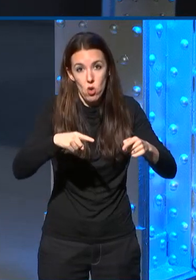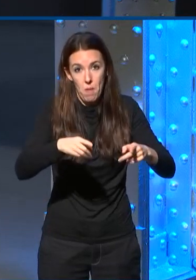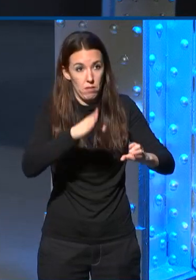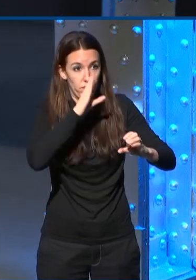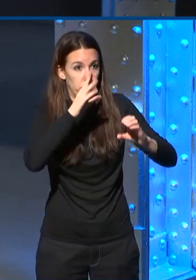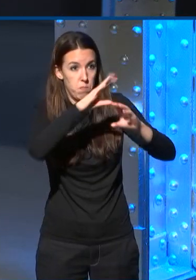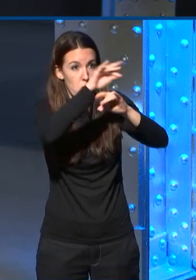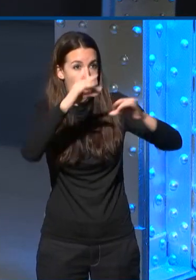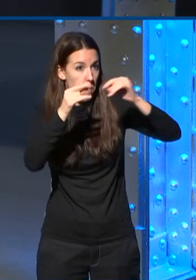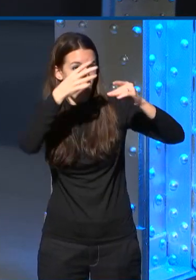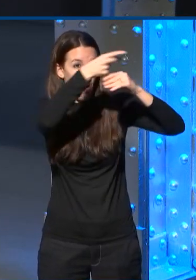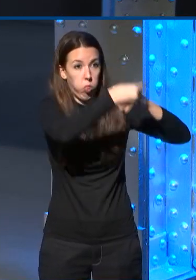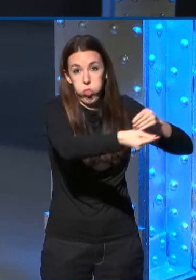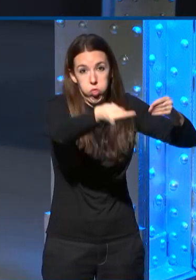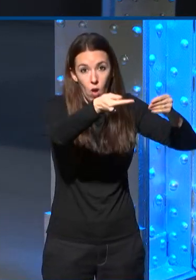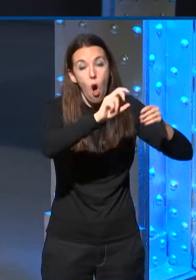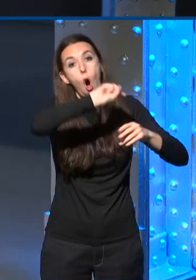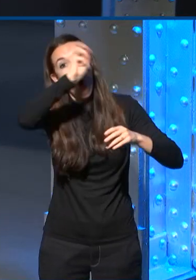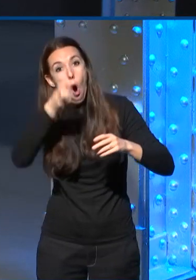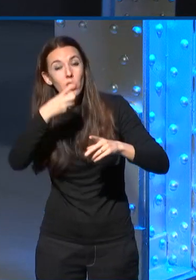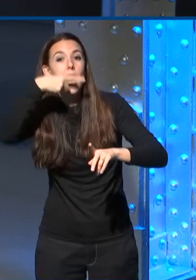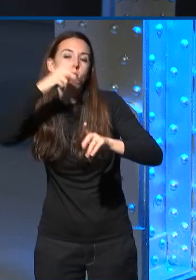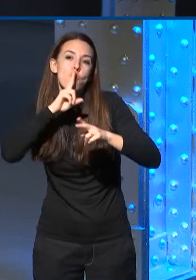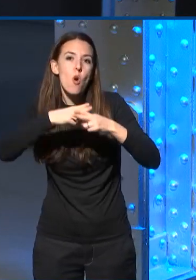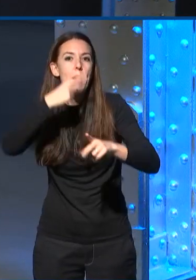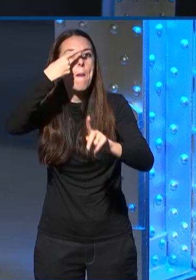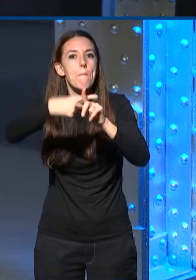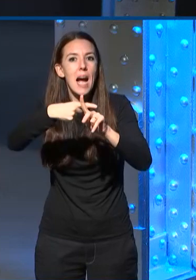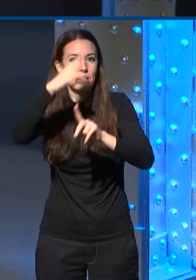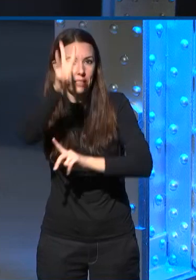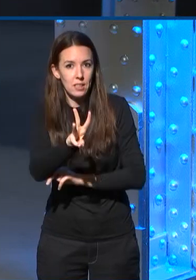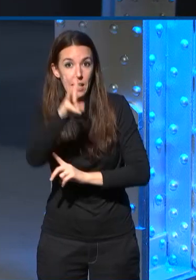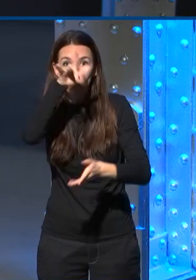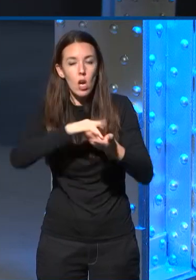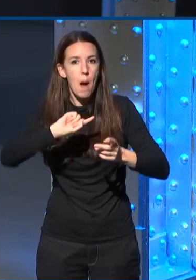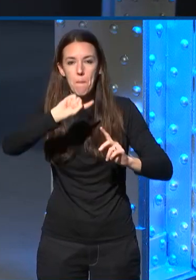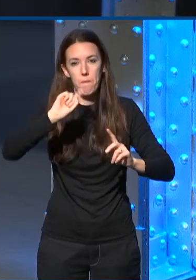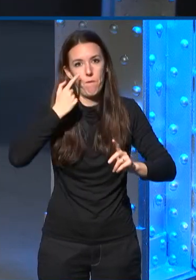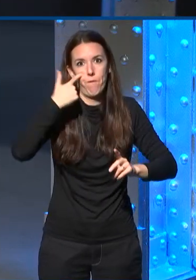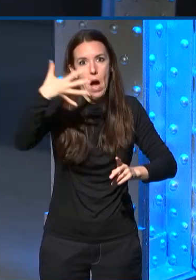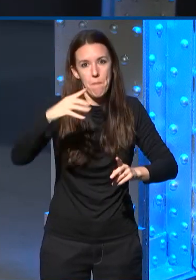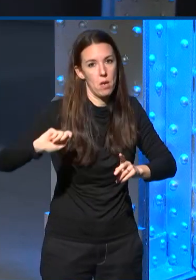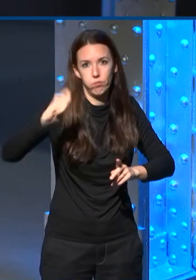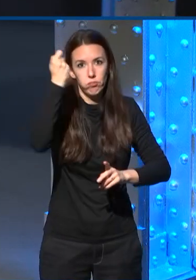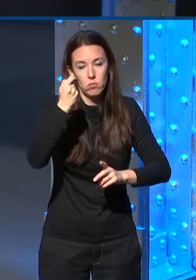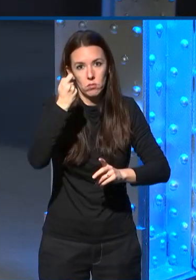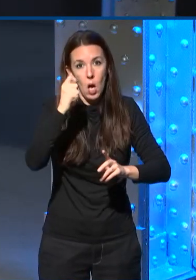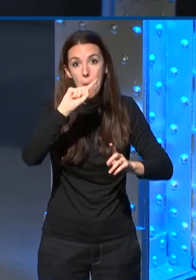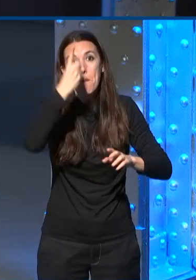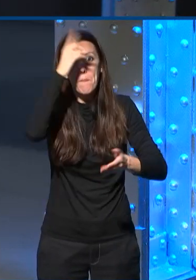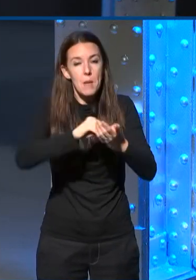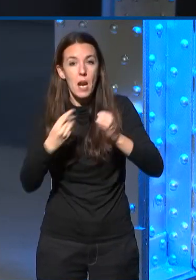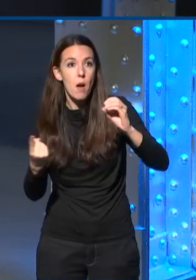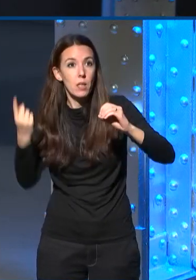aquella nube de polvo y nunca se supo de él. Y la Mars 3 fue un hito porque fue la primera nave que consiguió aterrizar en Marte, pero supimos de ella durante 20 segundos y nunca